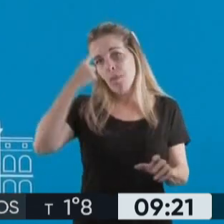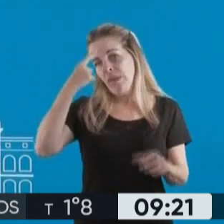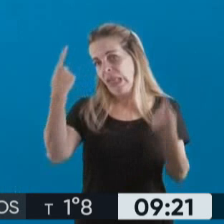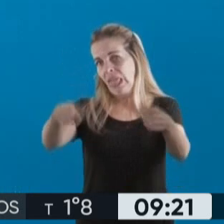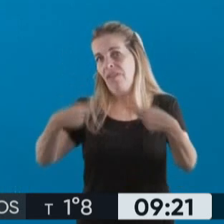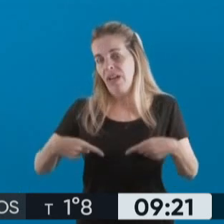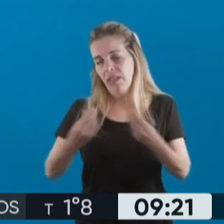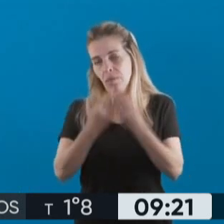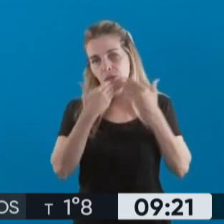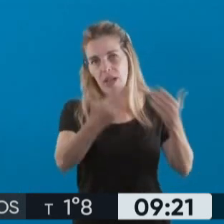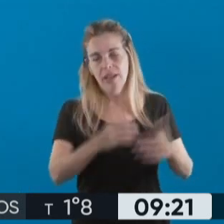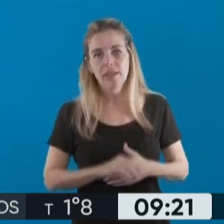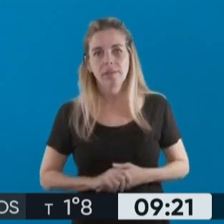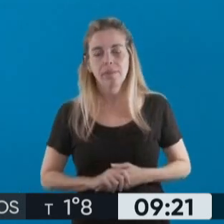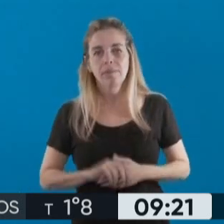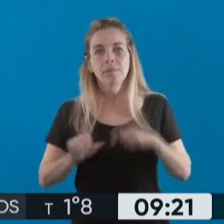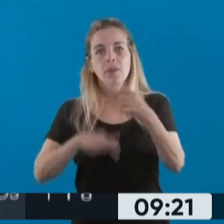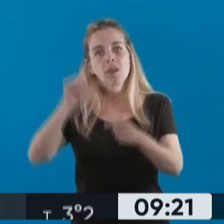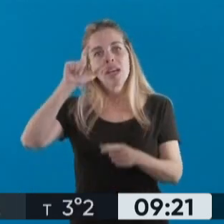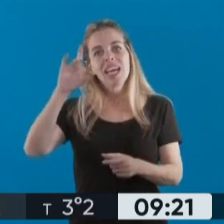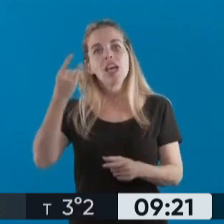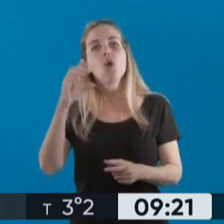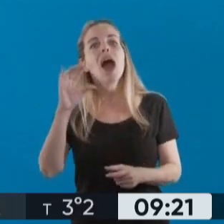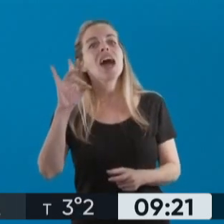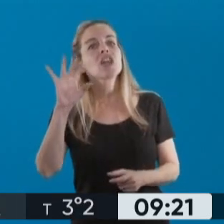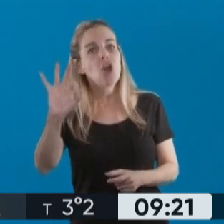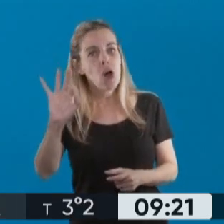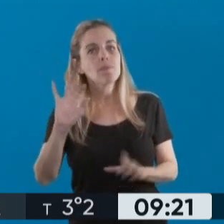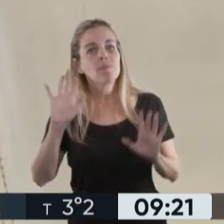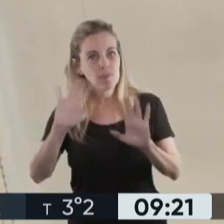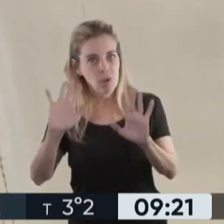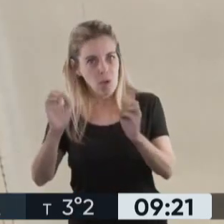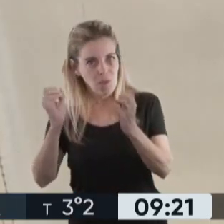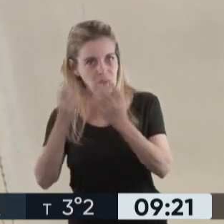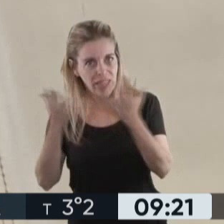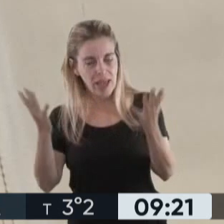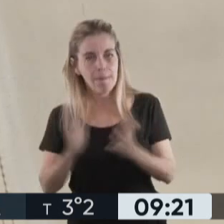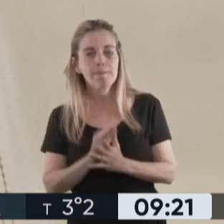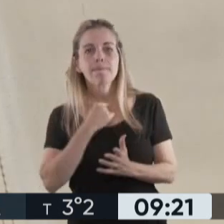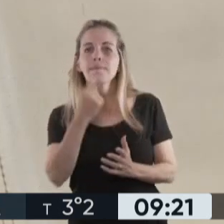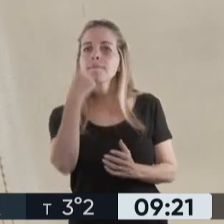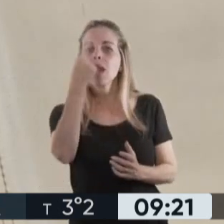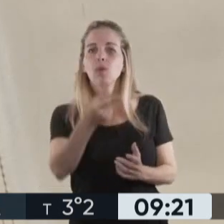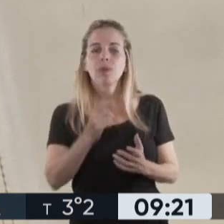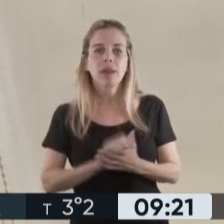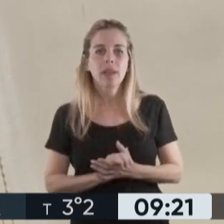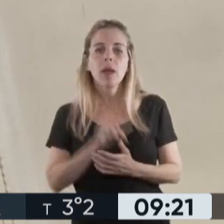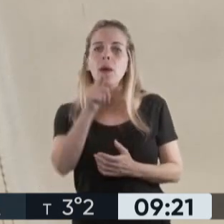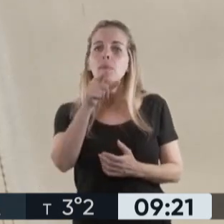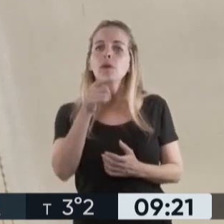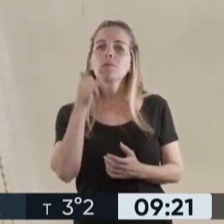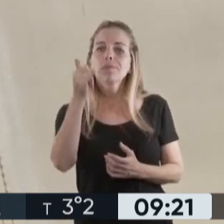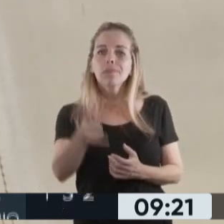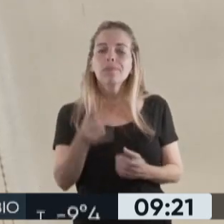gracias. Eduardo Menegassi. Sí, ¿qué tal, Gabriela? Buen día. Te quería preguntar, dijiste que